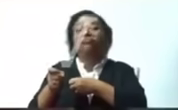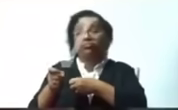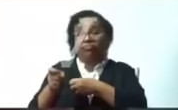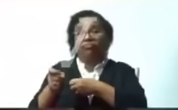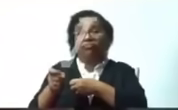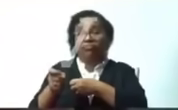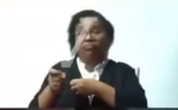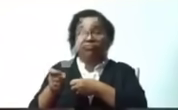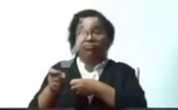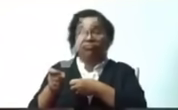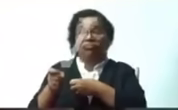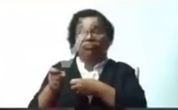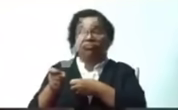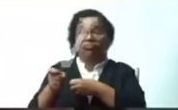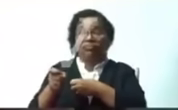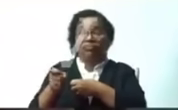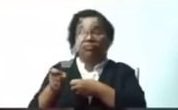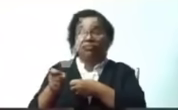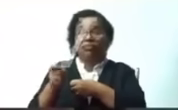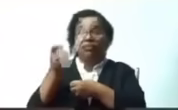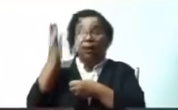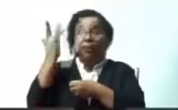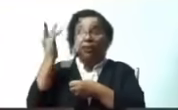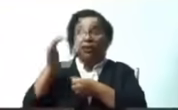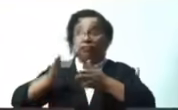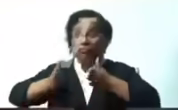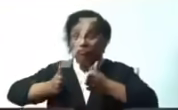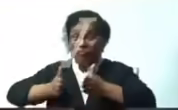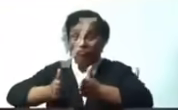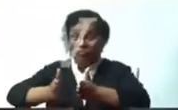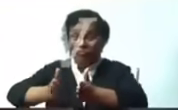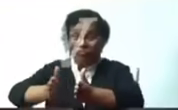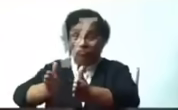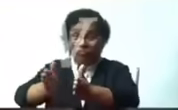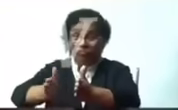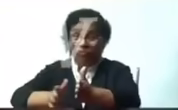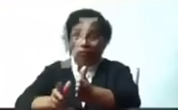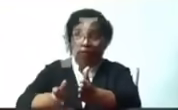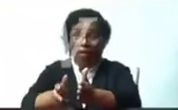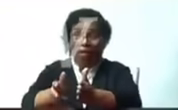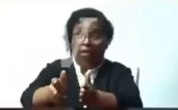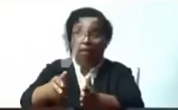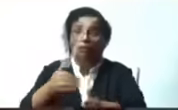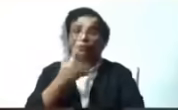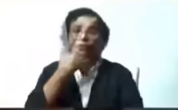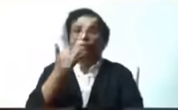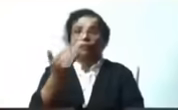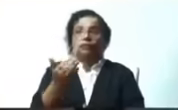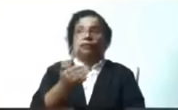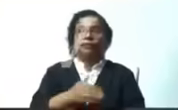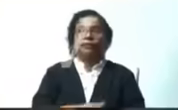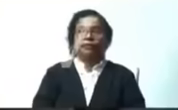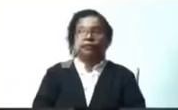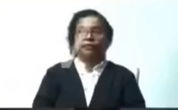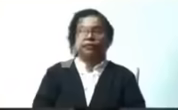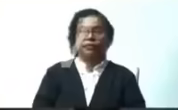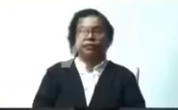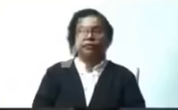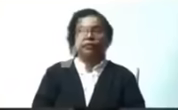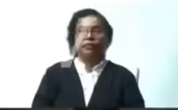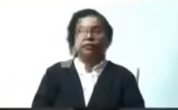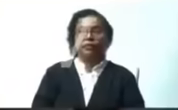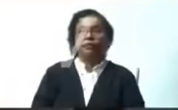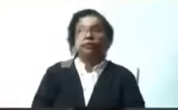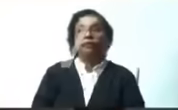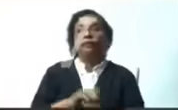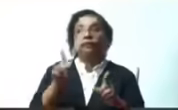encontrarse en las condiciones que se encuentra dicha carretera, afecta también lo que son a